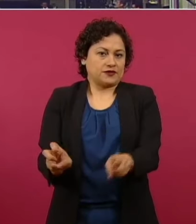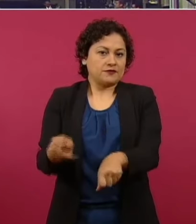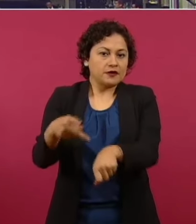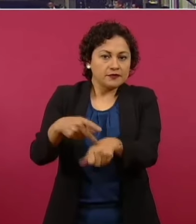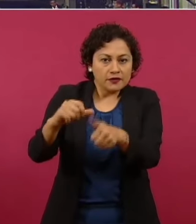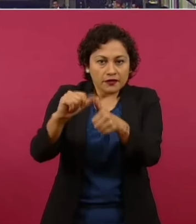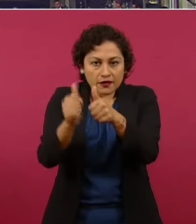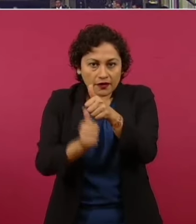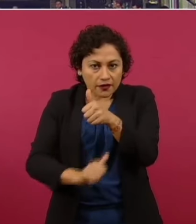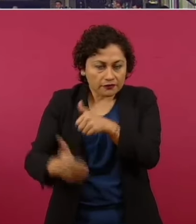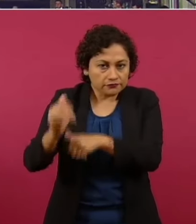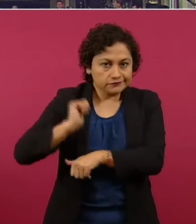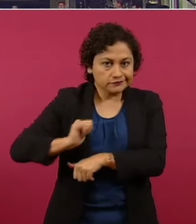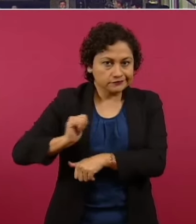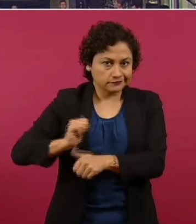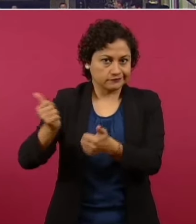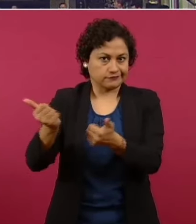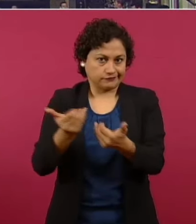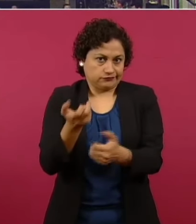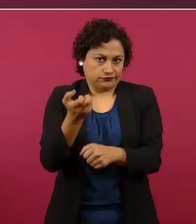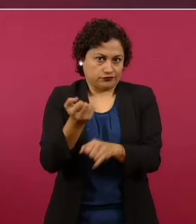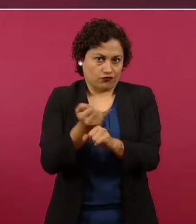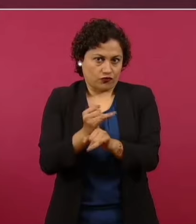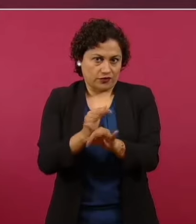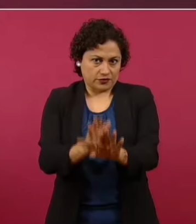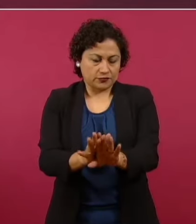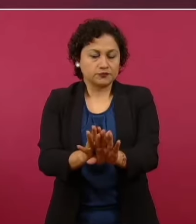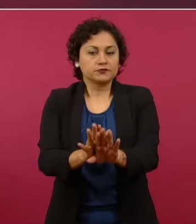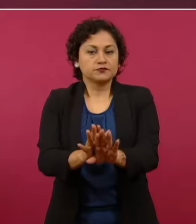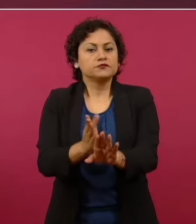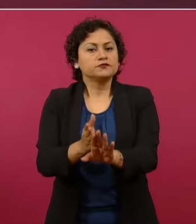arqueológicas y